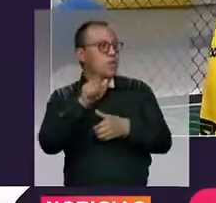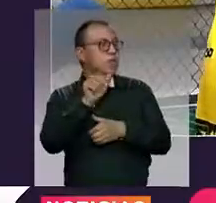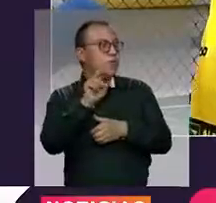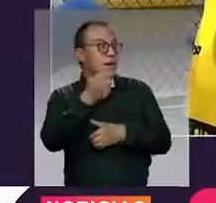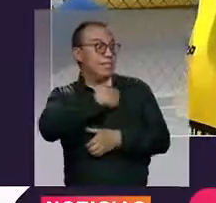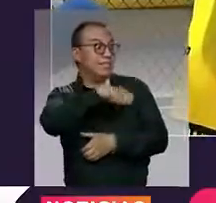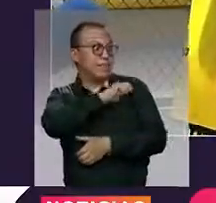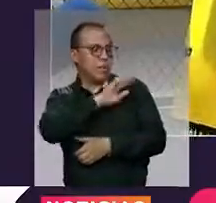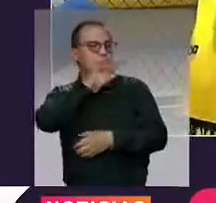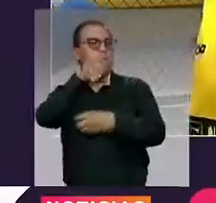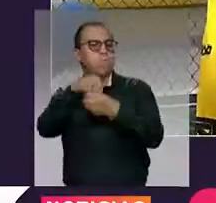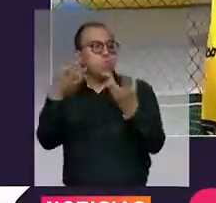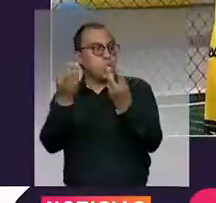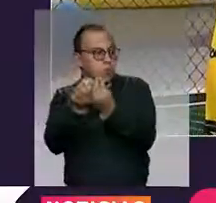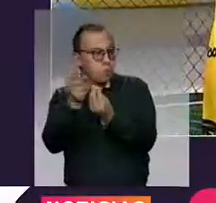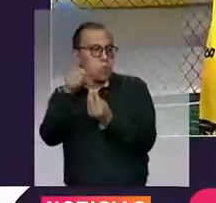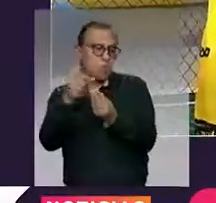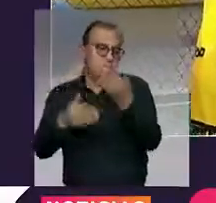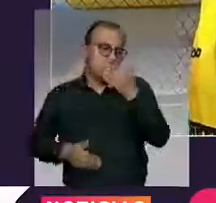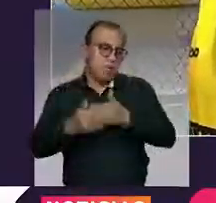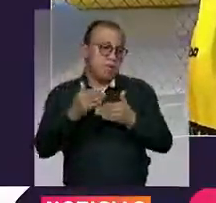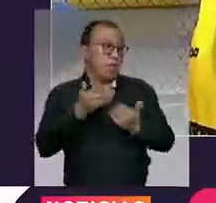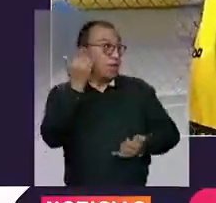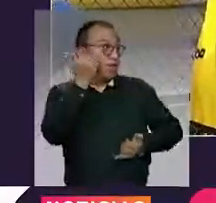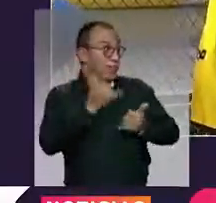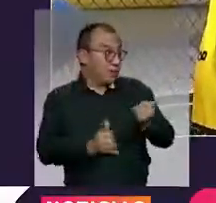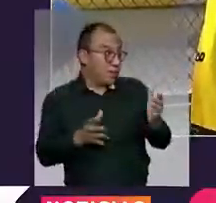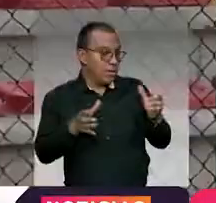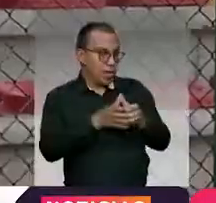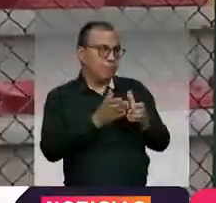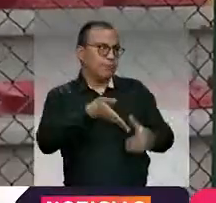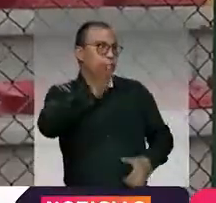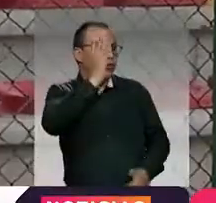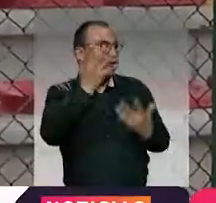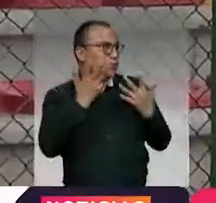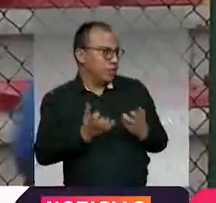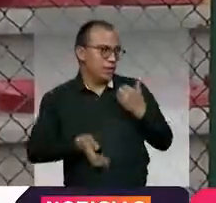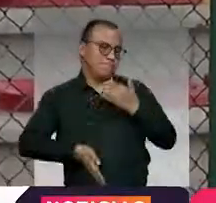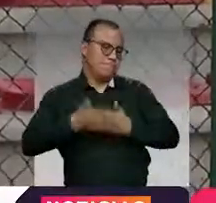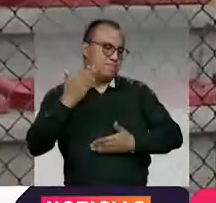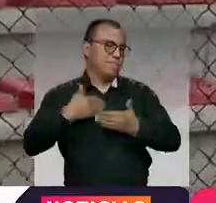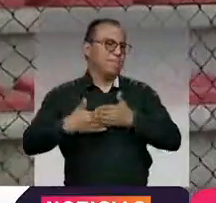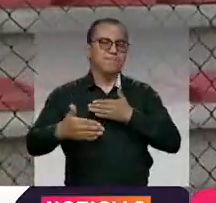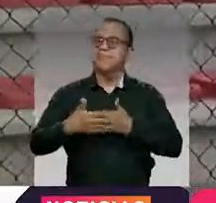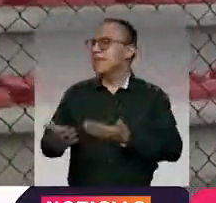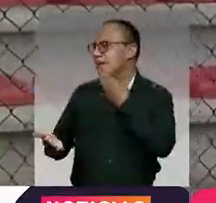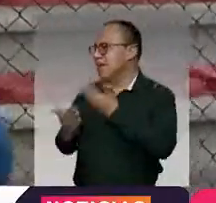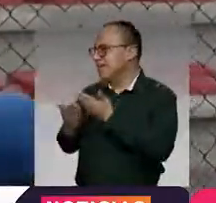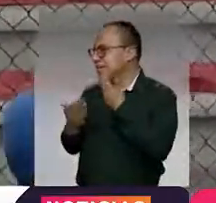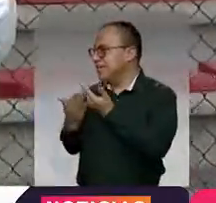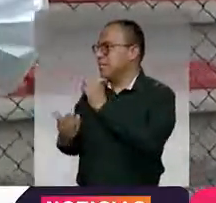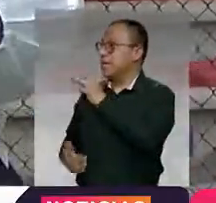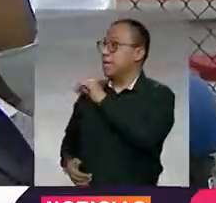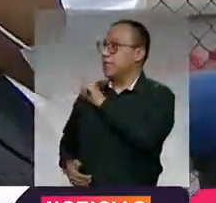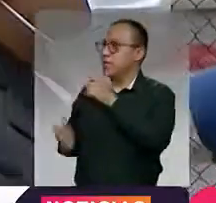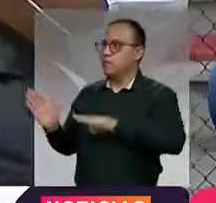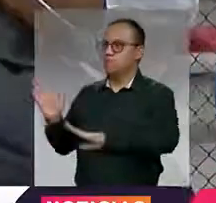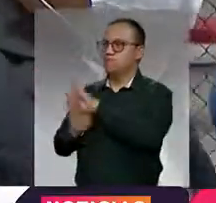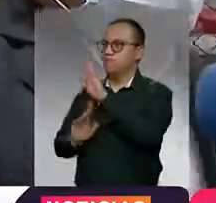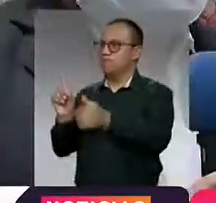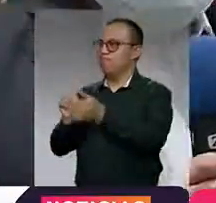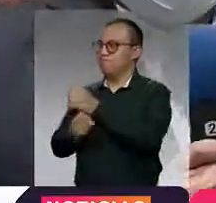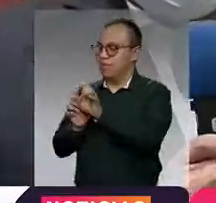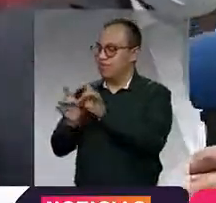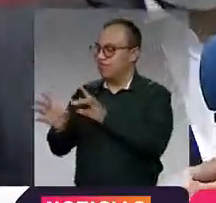Flat Air de España. Entonces ahorita terminando el Olaya, si Dios quiere ya arrancamos. Listo. Camilo, muchas gracias y éxitos para la última